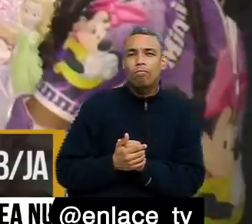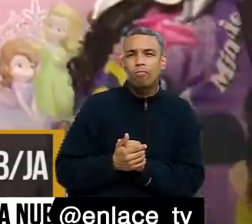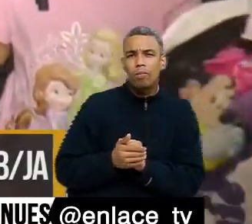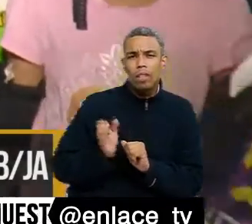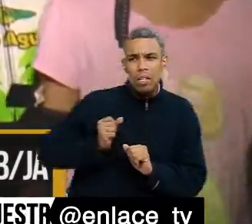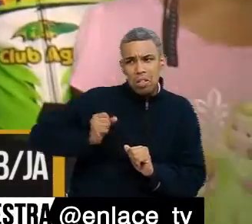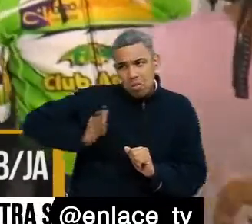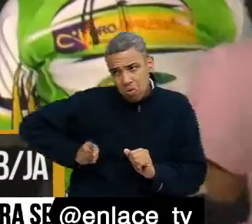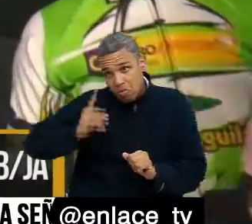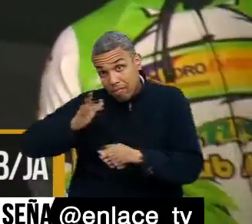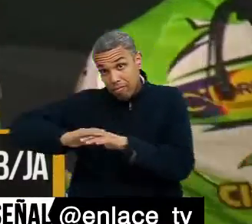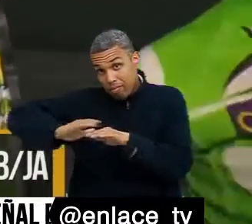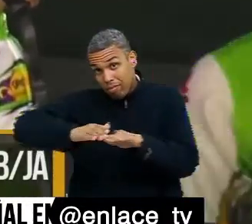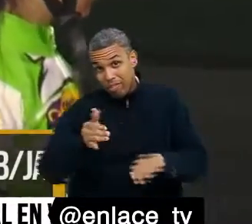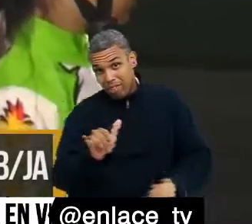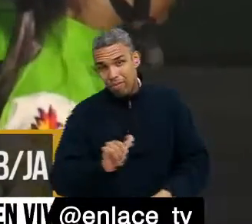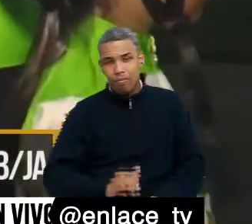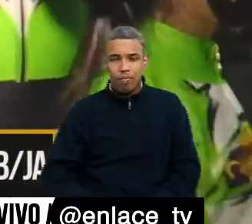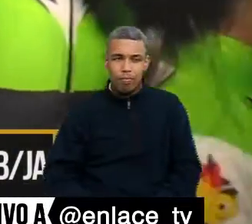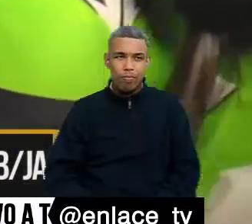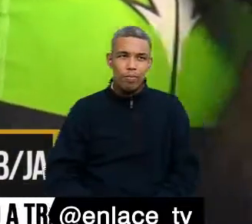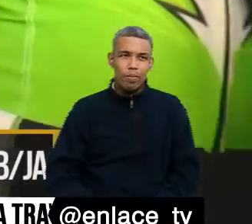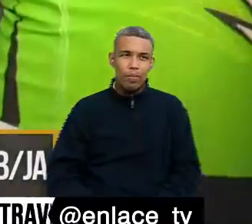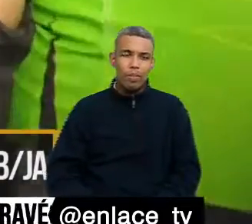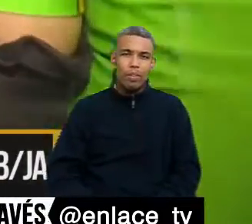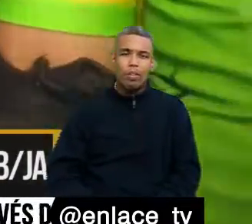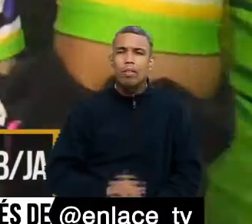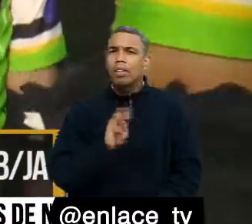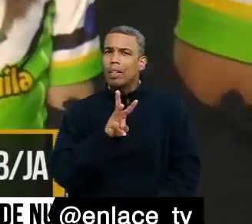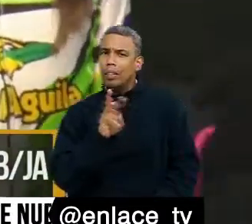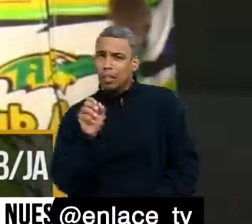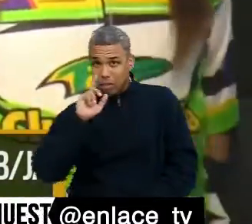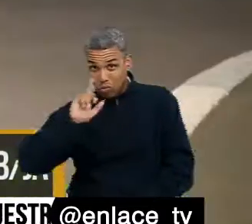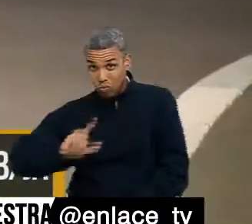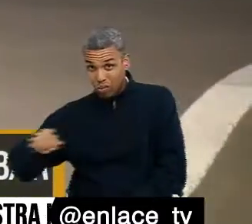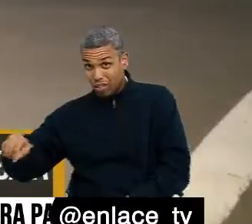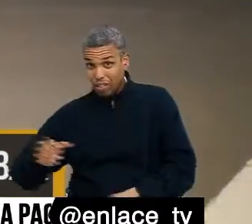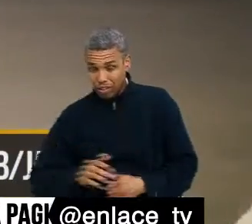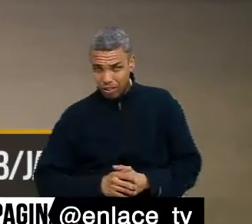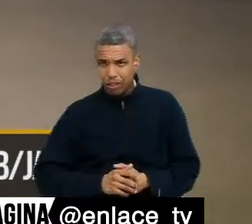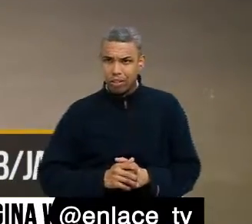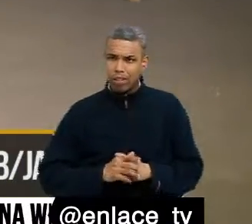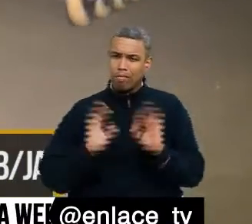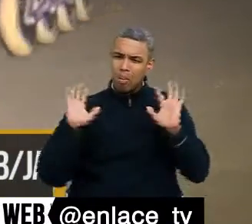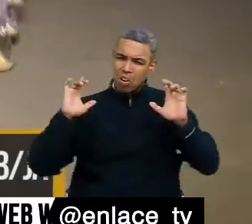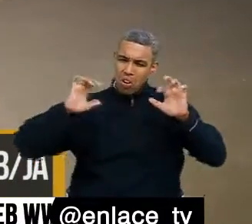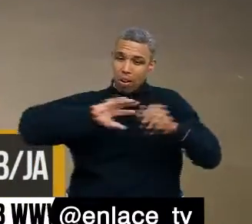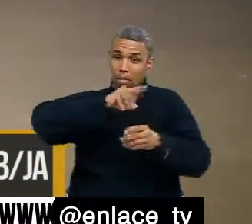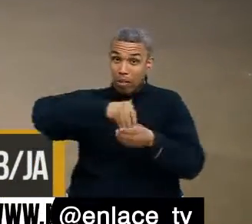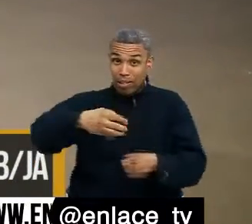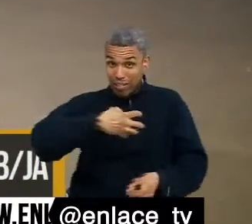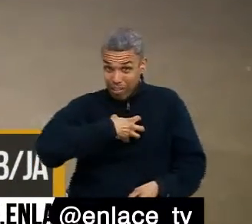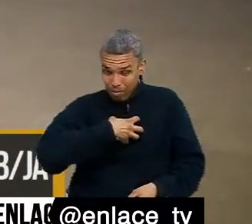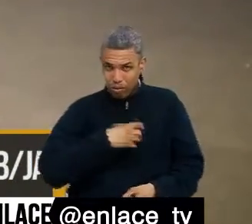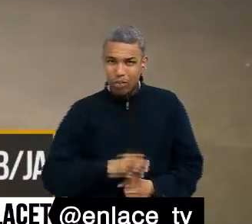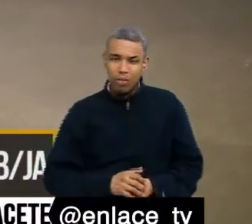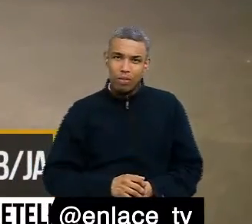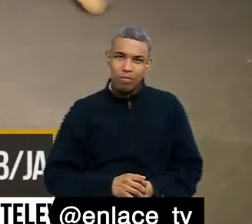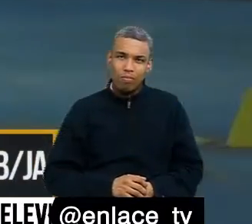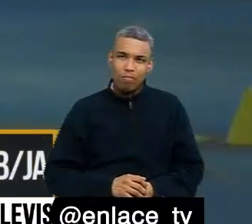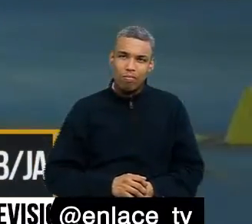El próximo 30 de julio el puerto petrolero será la sede del tercer festival de esta disciplina, que en las últimas jornadas deportivas ha dejado muy